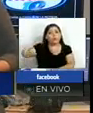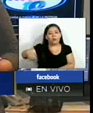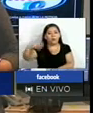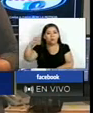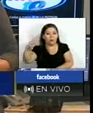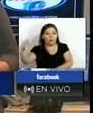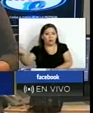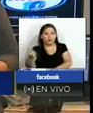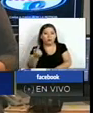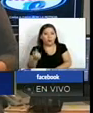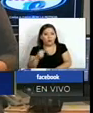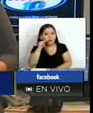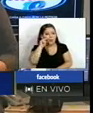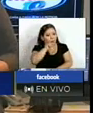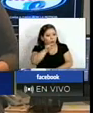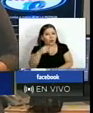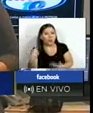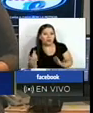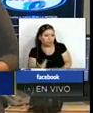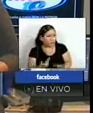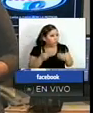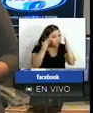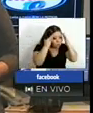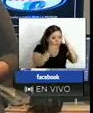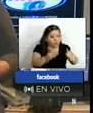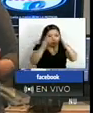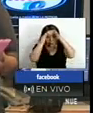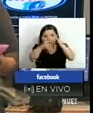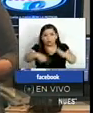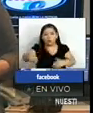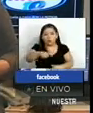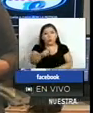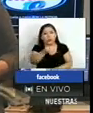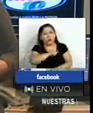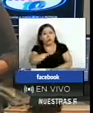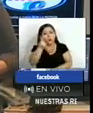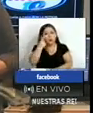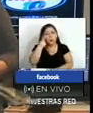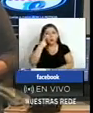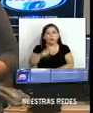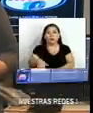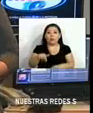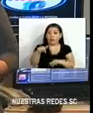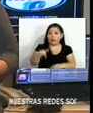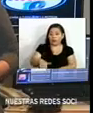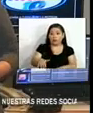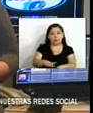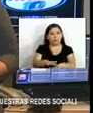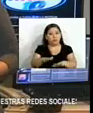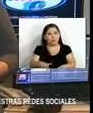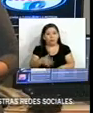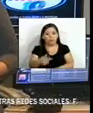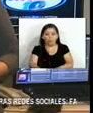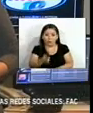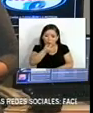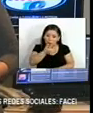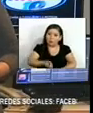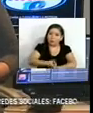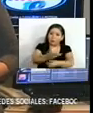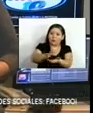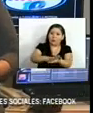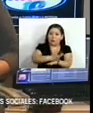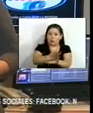a las que también se les ha brindado seguimiento responsable y cuidadoso. Es la información que teníamos que compartir